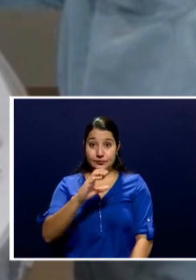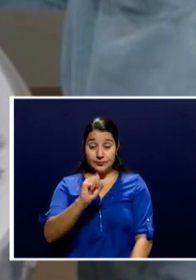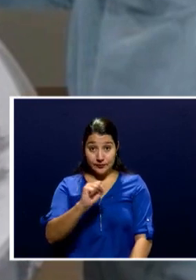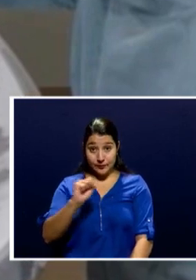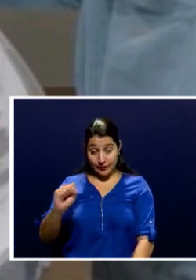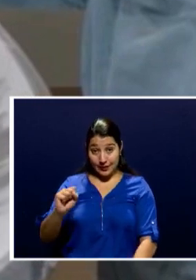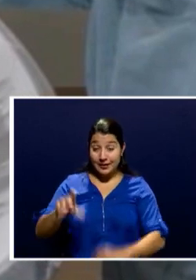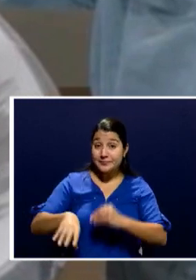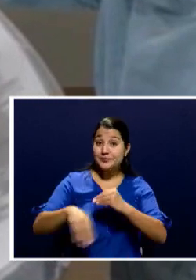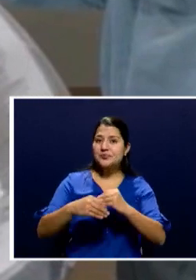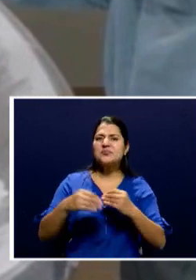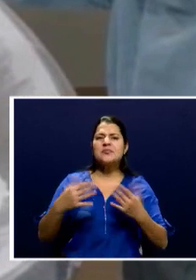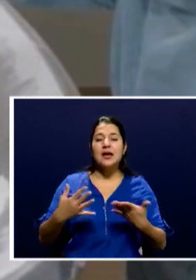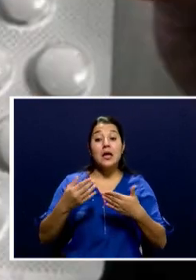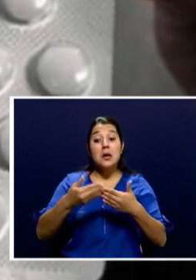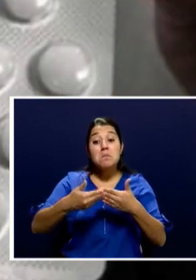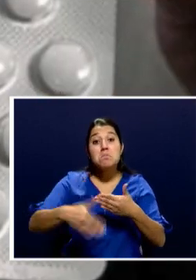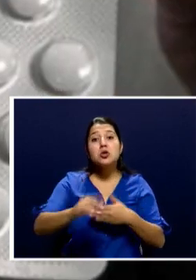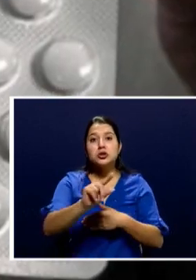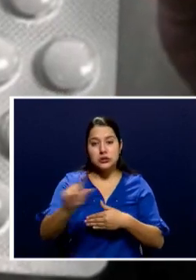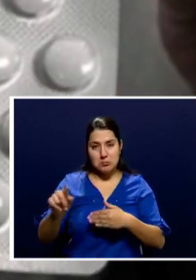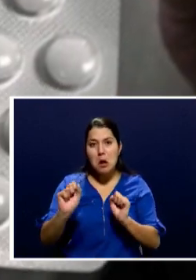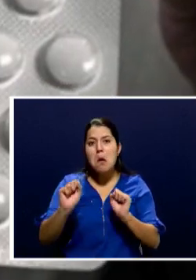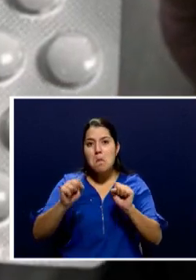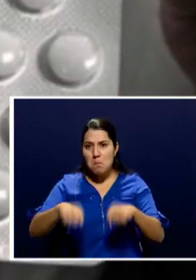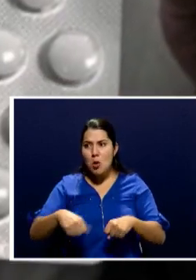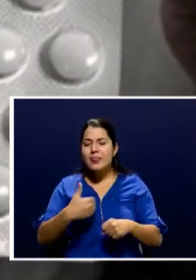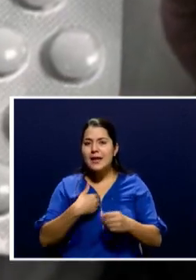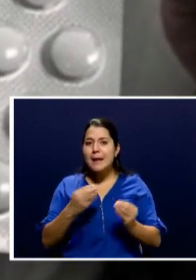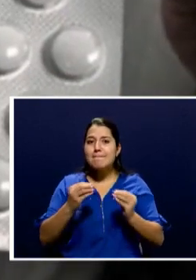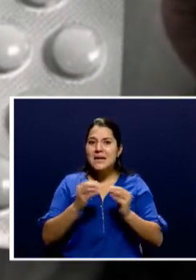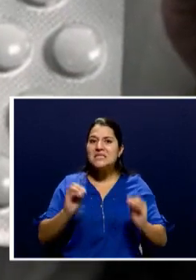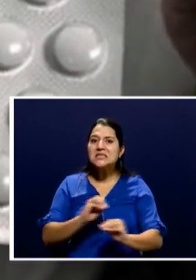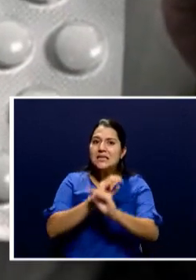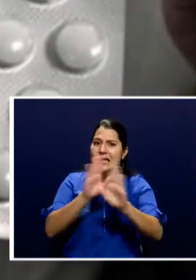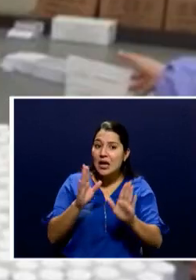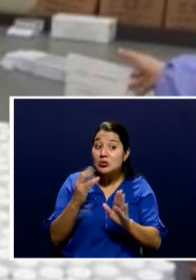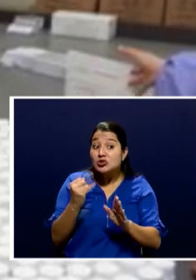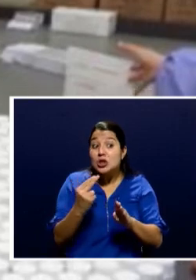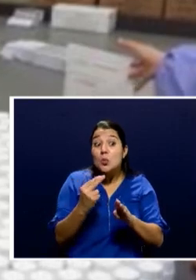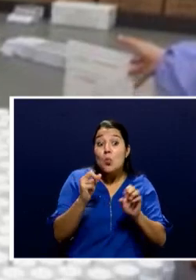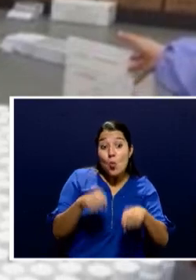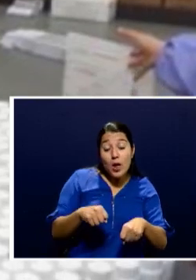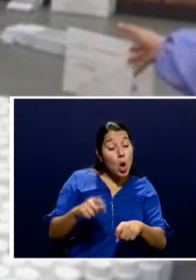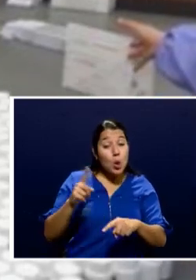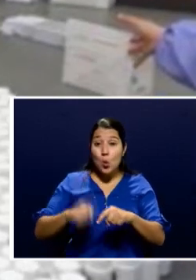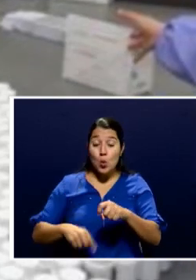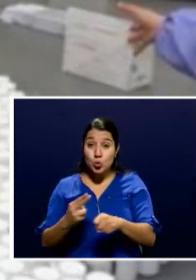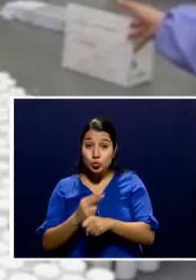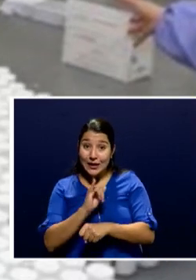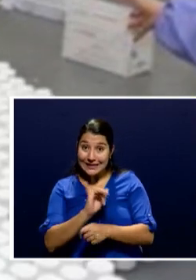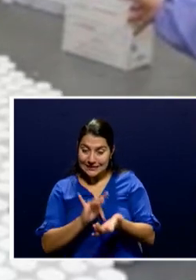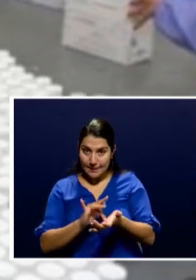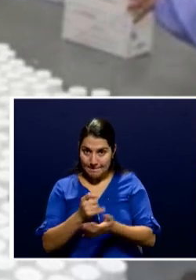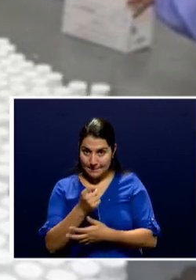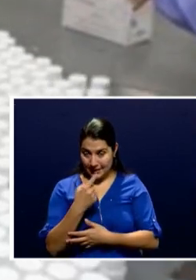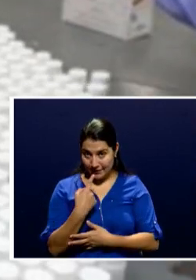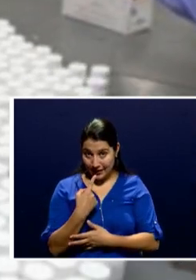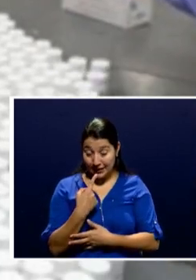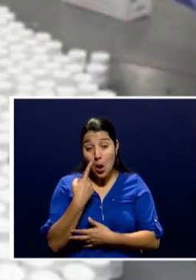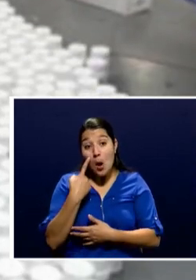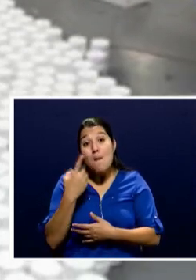Social, agregó que para las próximas semanas podría haber más claridad sobre el uso de este medicamento a raíz de los estudios que se realizan